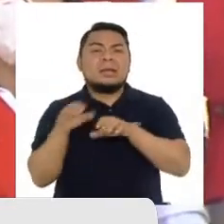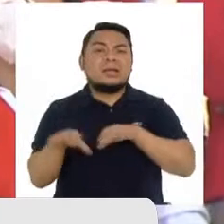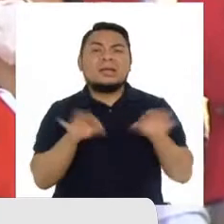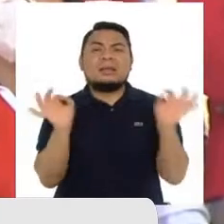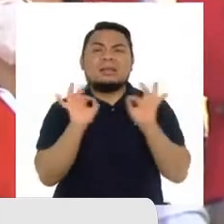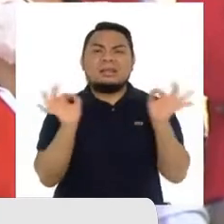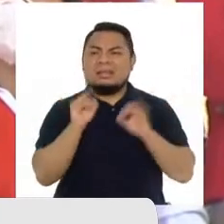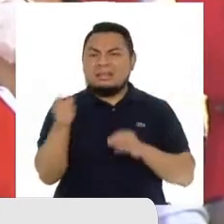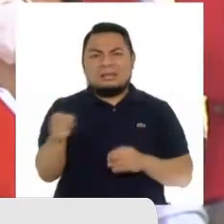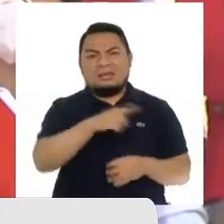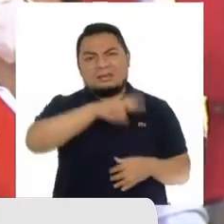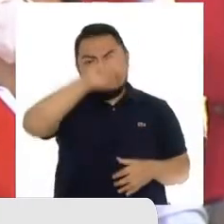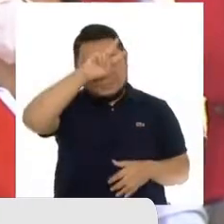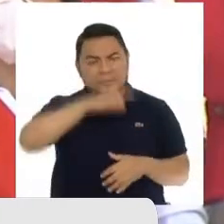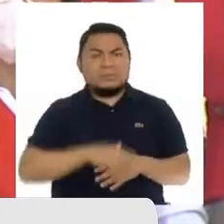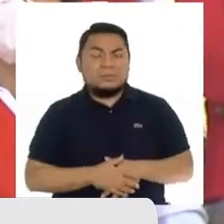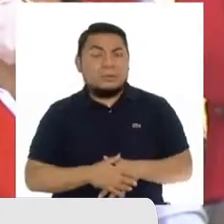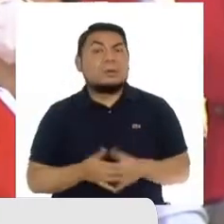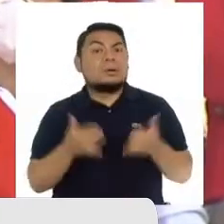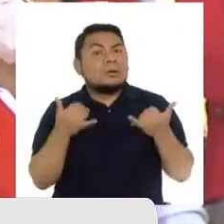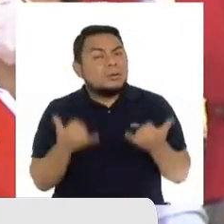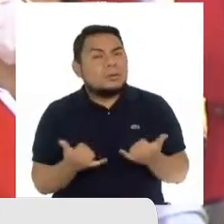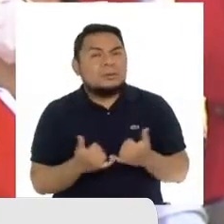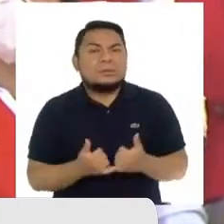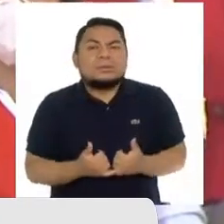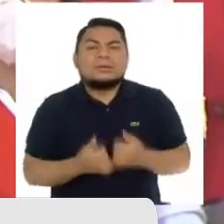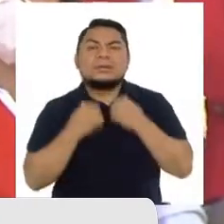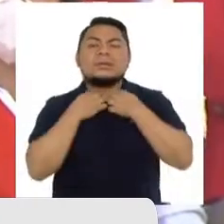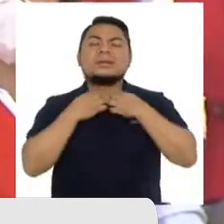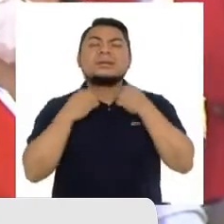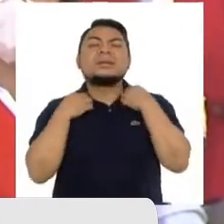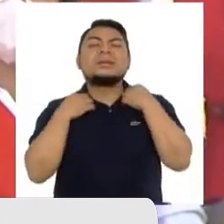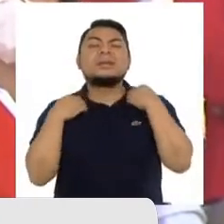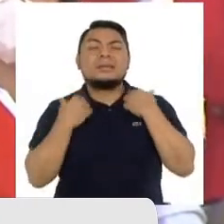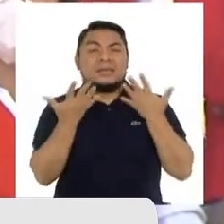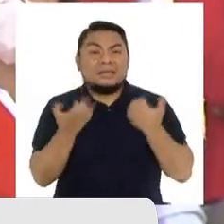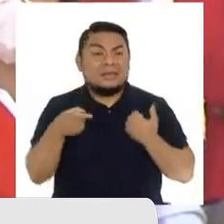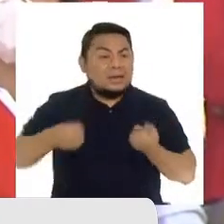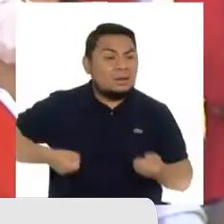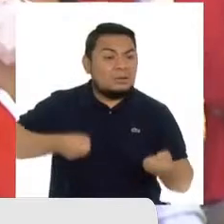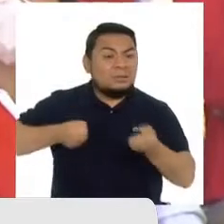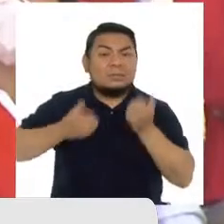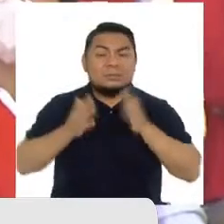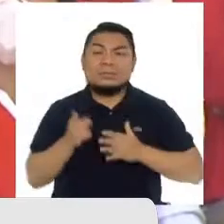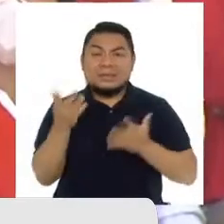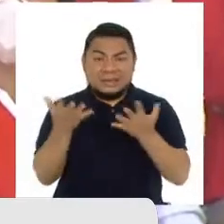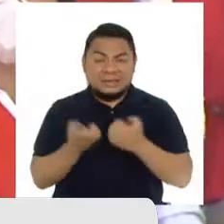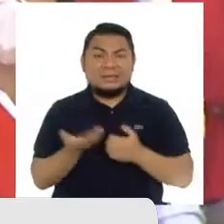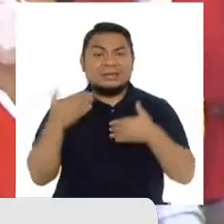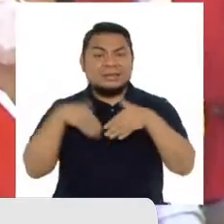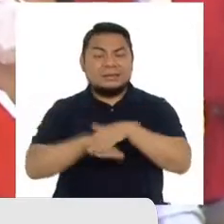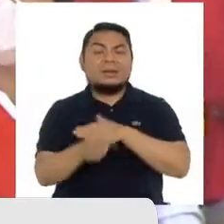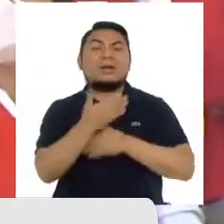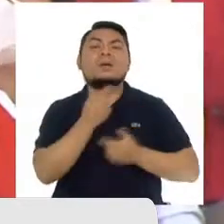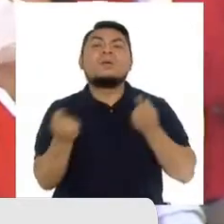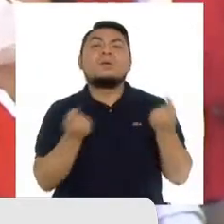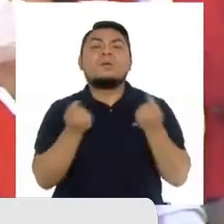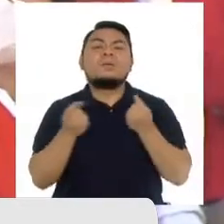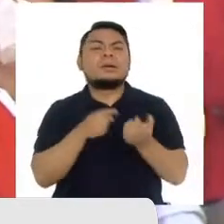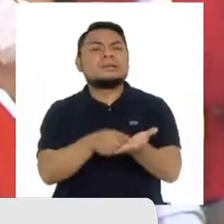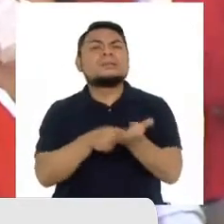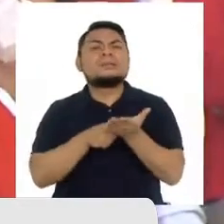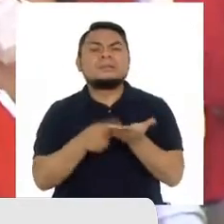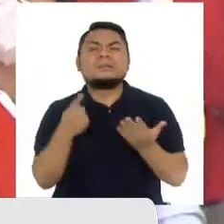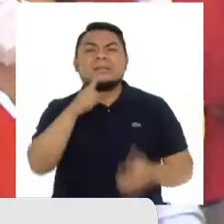por la patria hoy quieren que un campesino entre al gobierno y le exijan